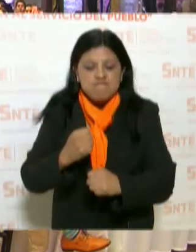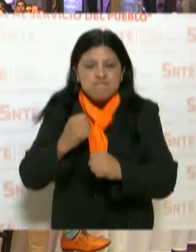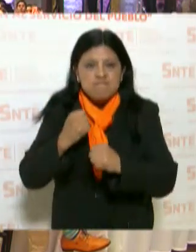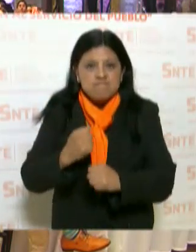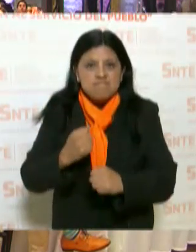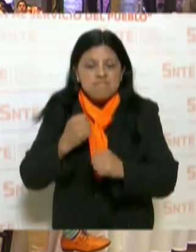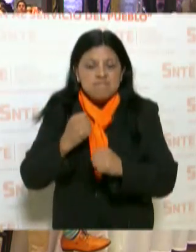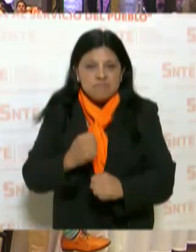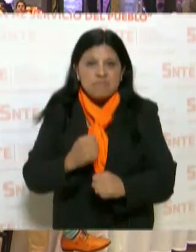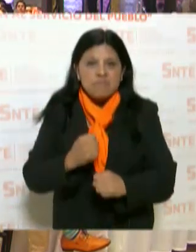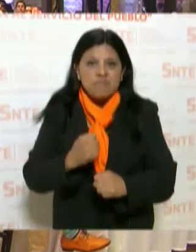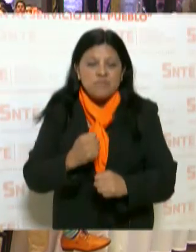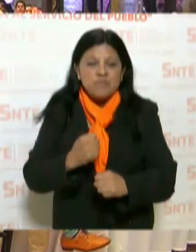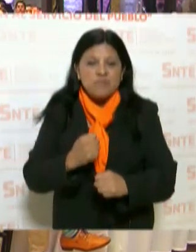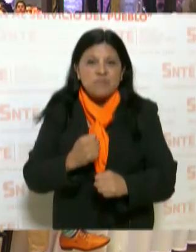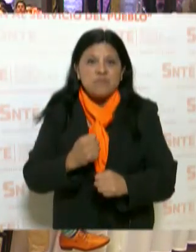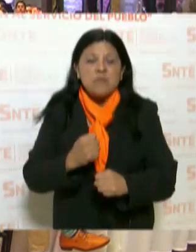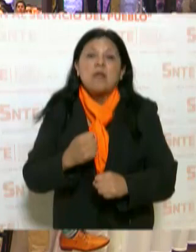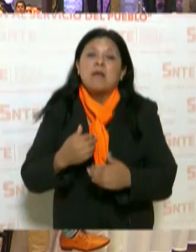de Emiliano Zapata.